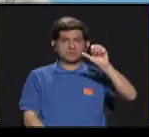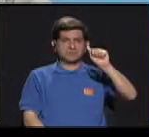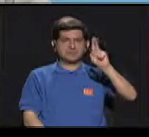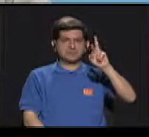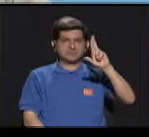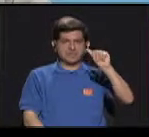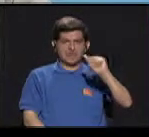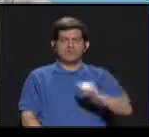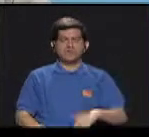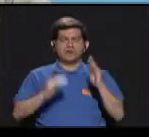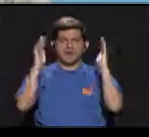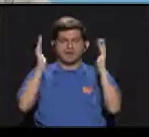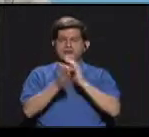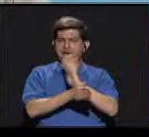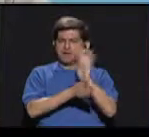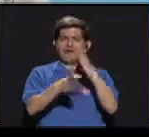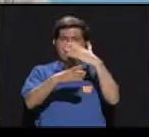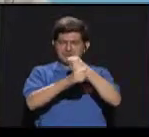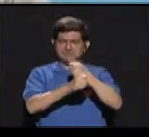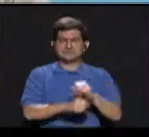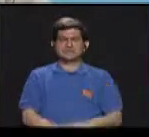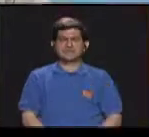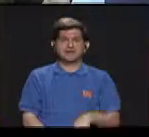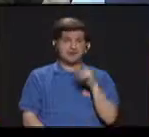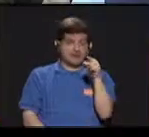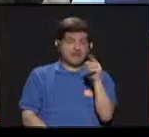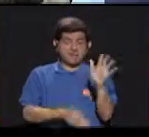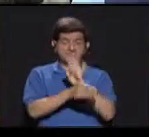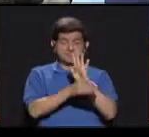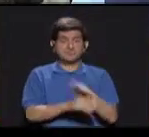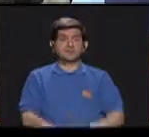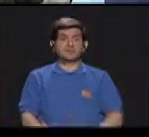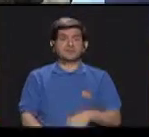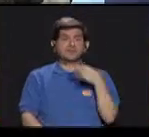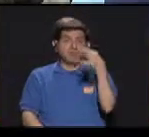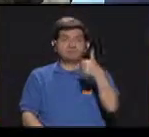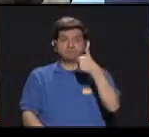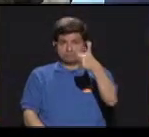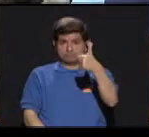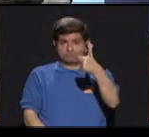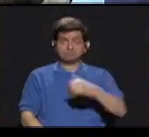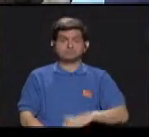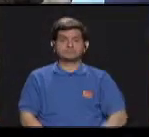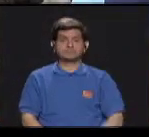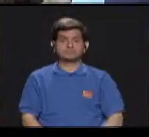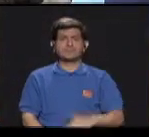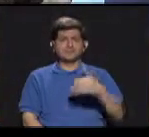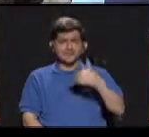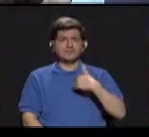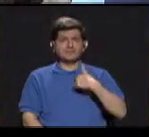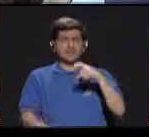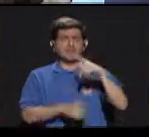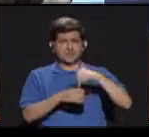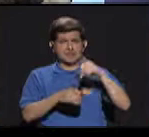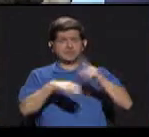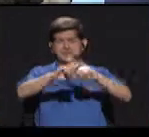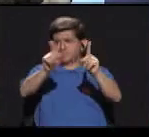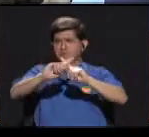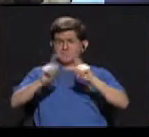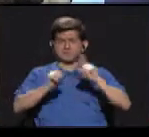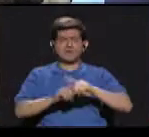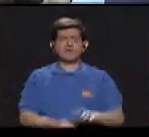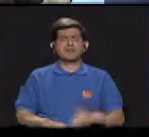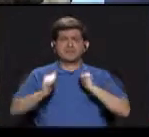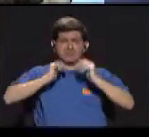la realización de una gran película, El Dorado, de lo que sería una gran película, que tuvo la actuación de